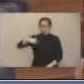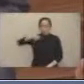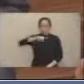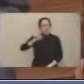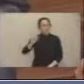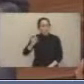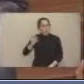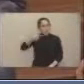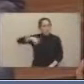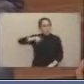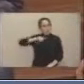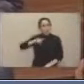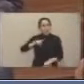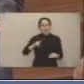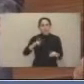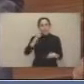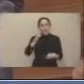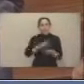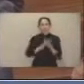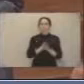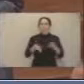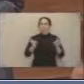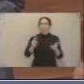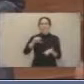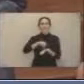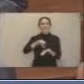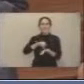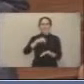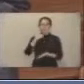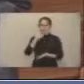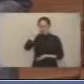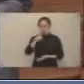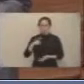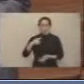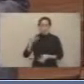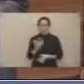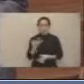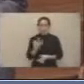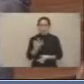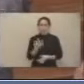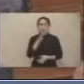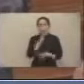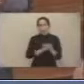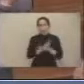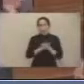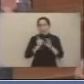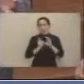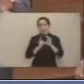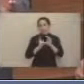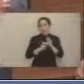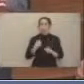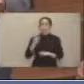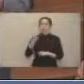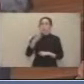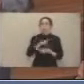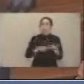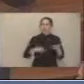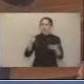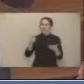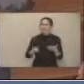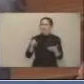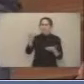que ustedes son de centralismo democrático algo tendrían que saber eh Y no y no vayamos a extremadura porque le leí también una metáfora a